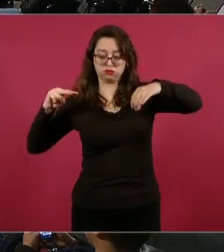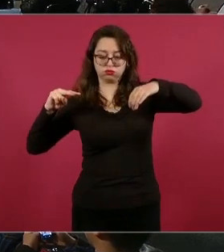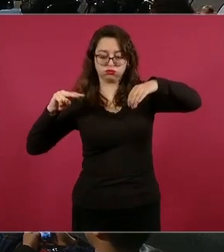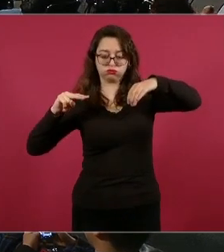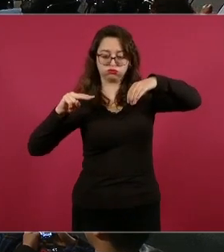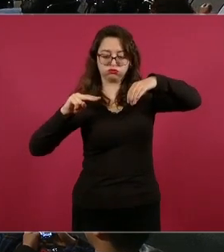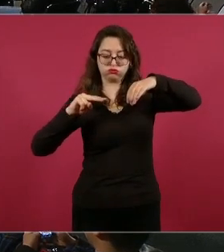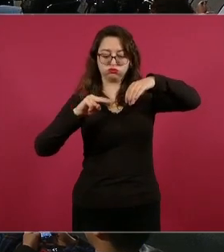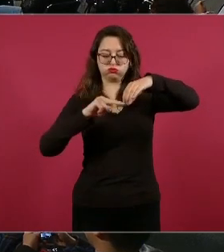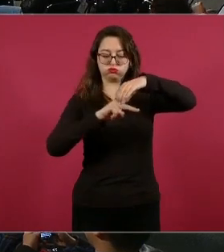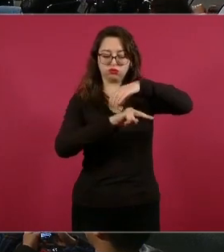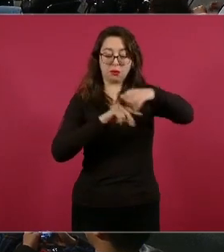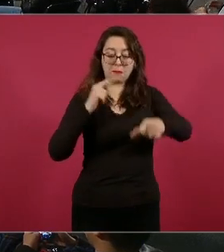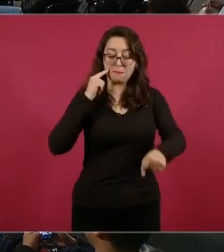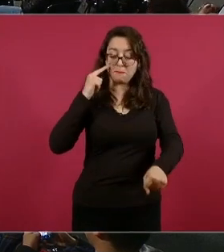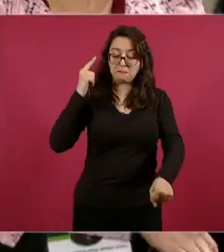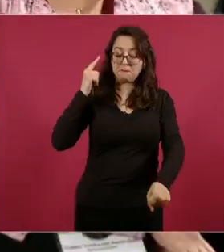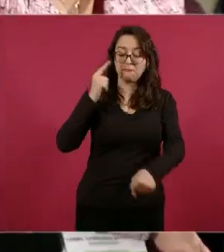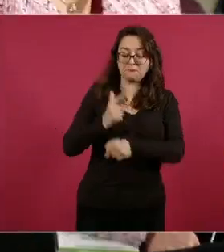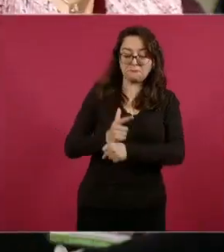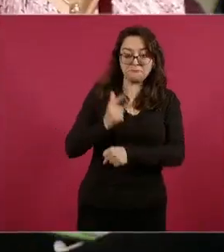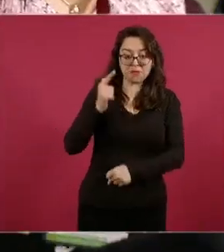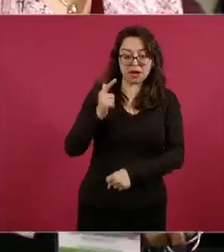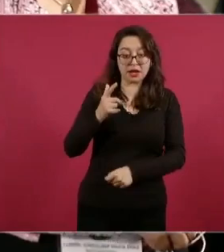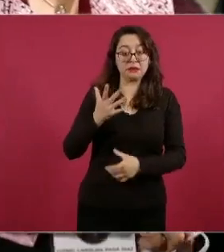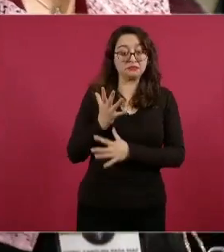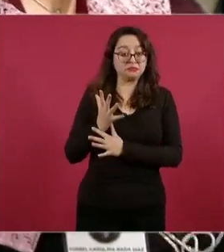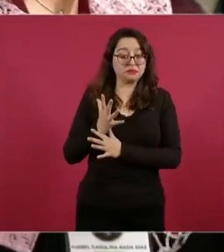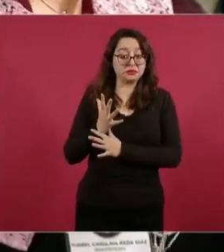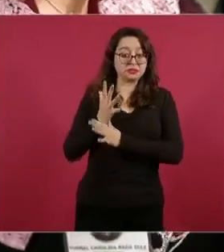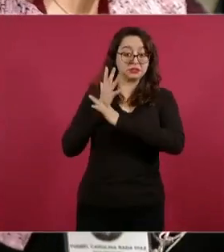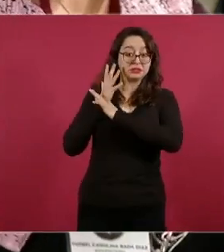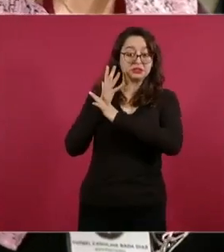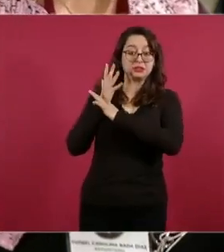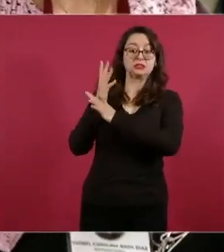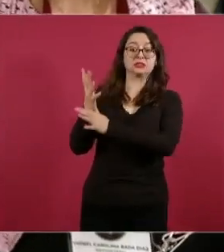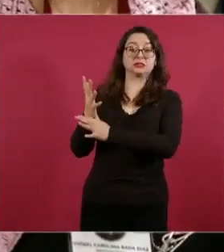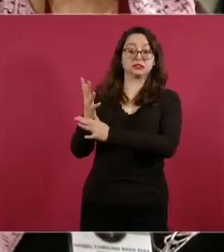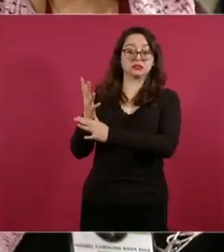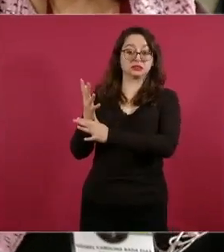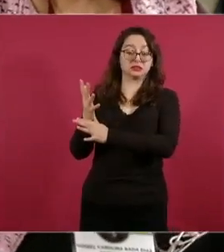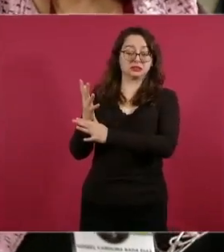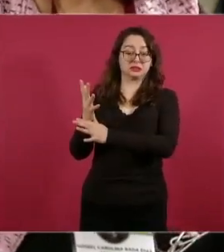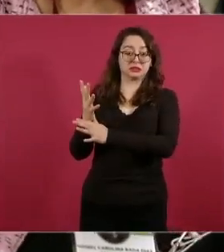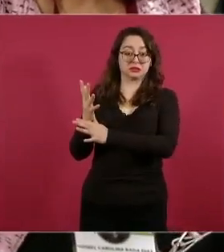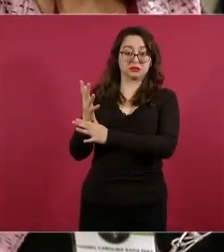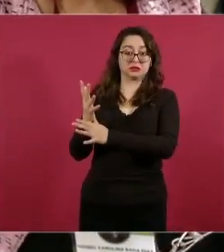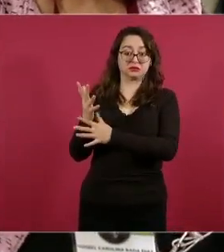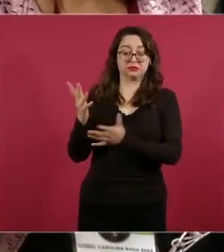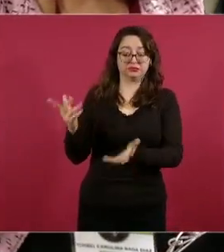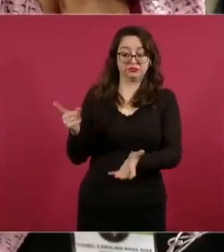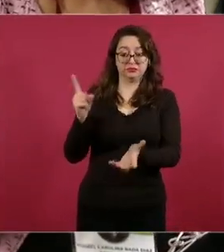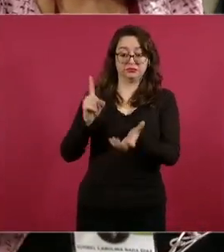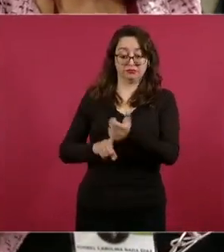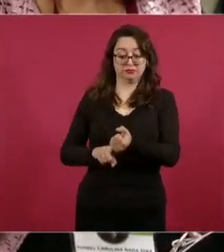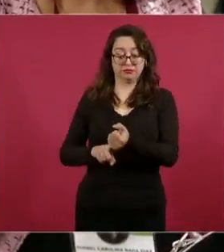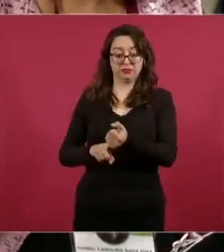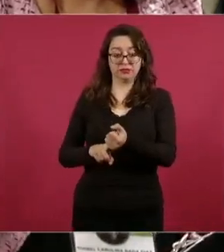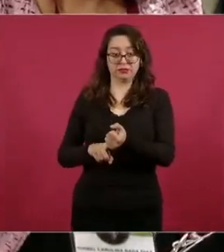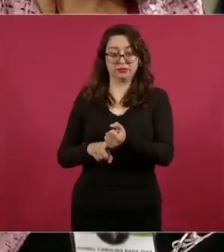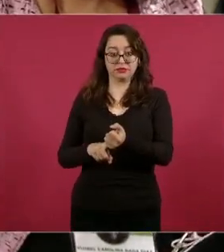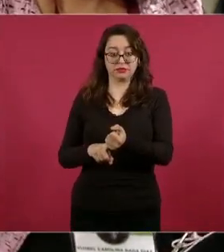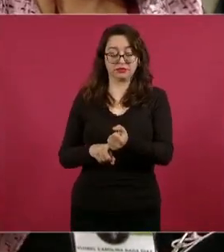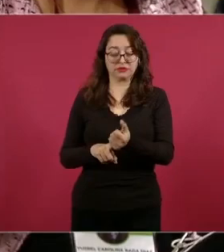que este trastorno solamente se puede diagnosticar a través de la clínica, de signos